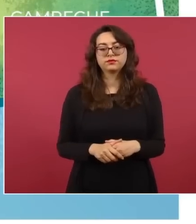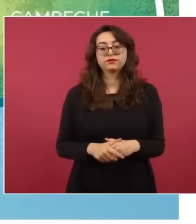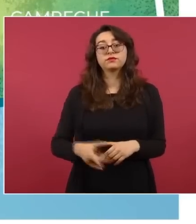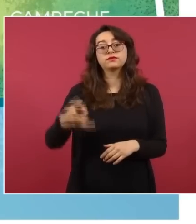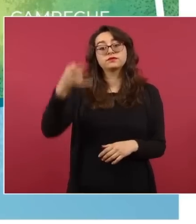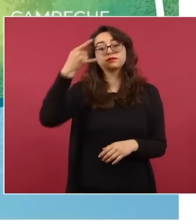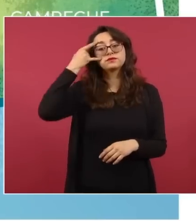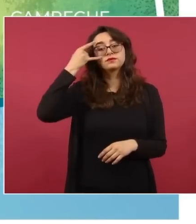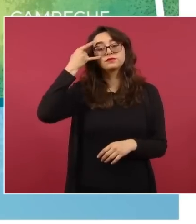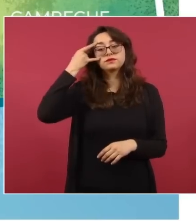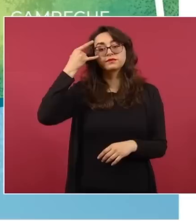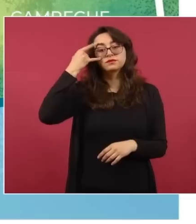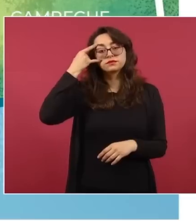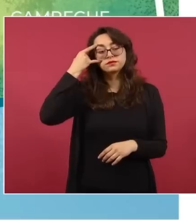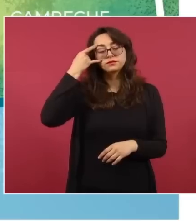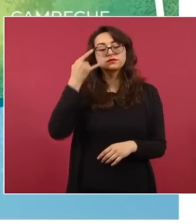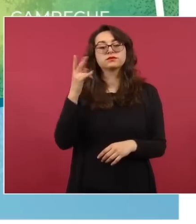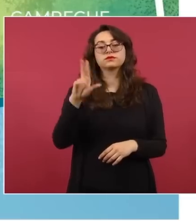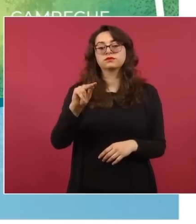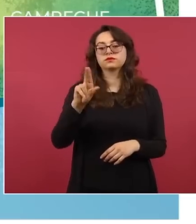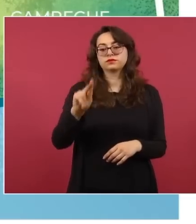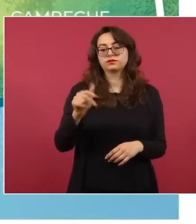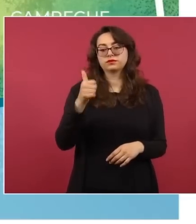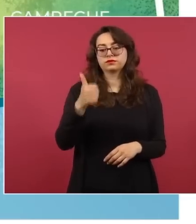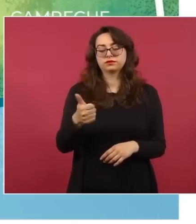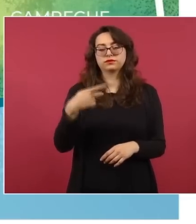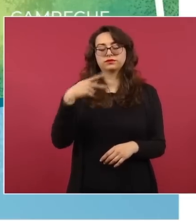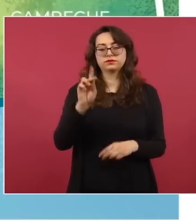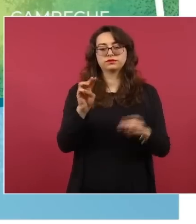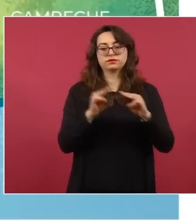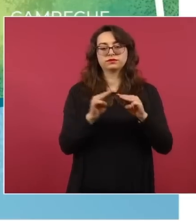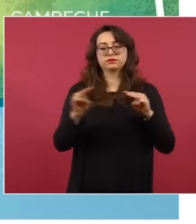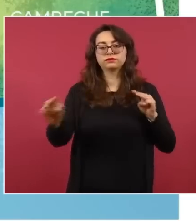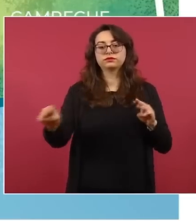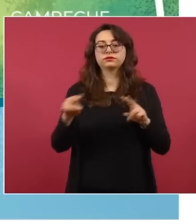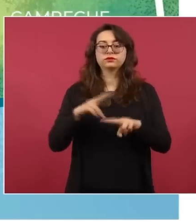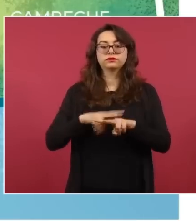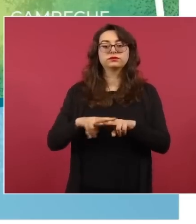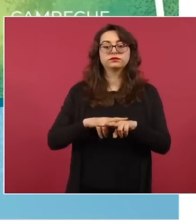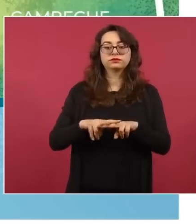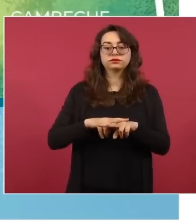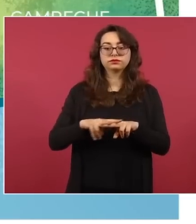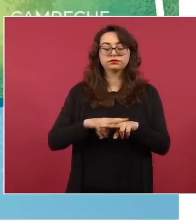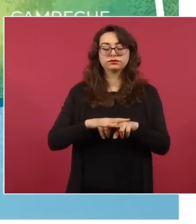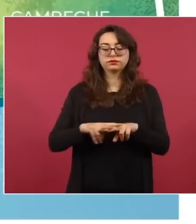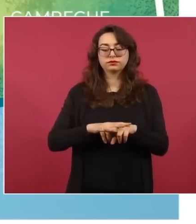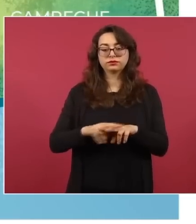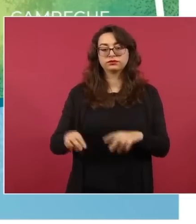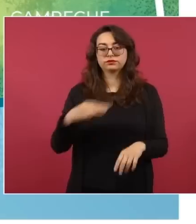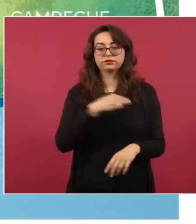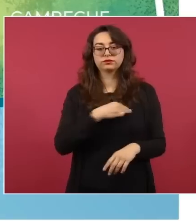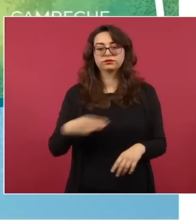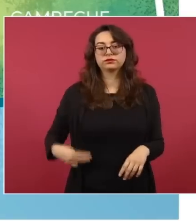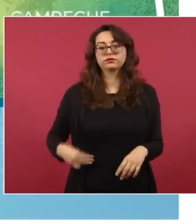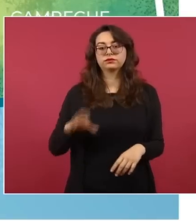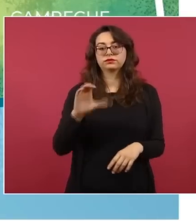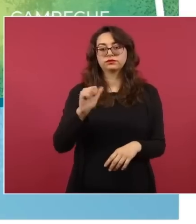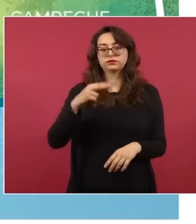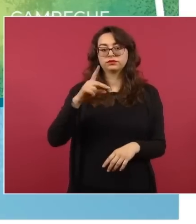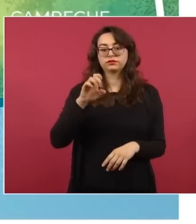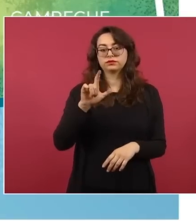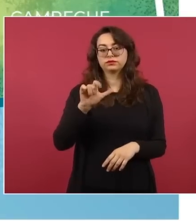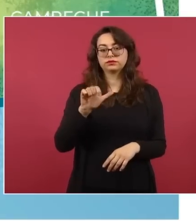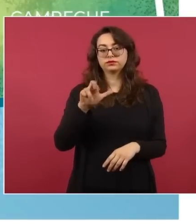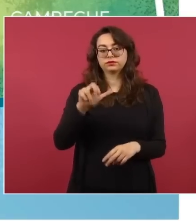son 80 86 kilómetros de vía el cruce por los municipios de candelaria y